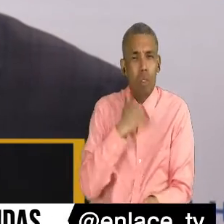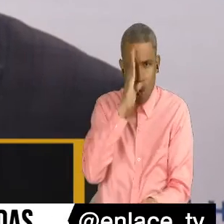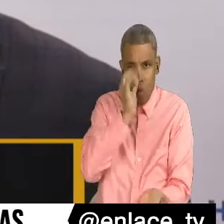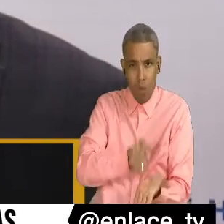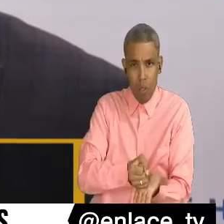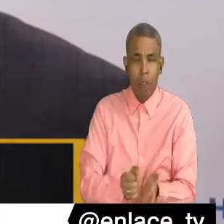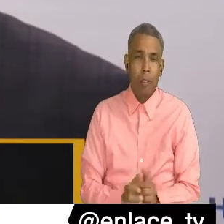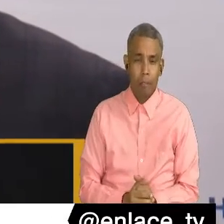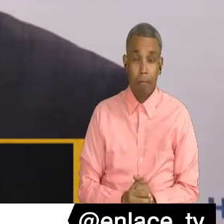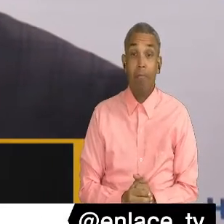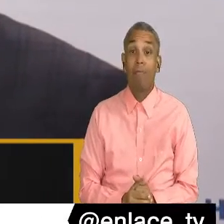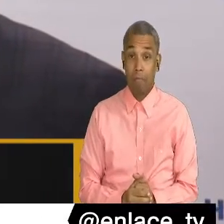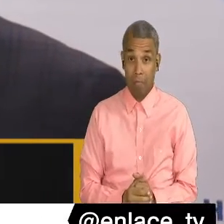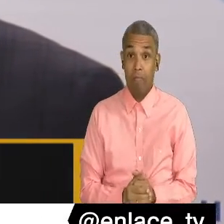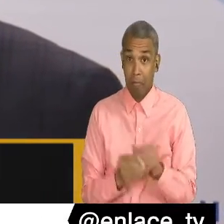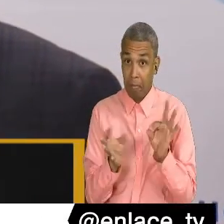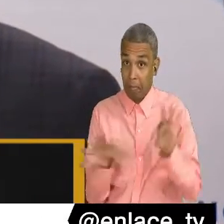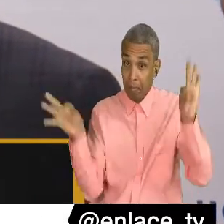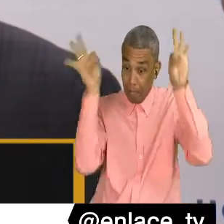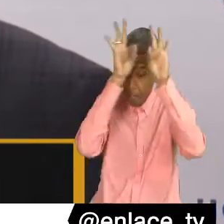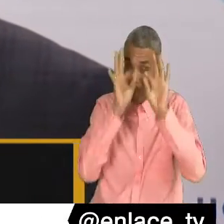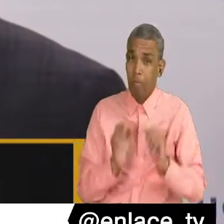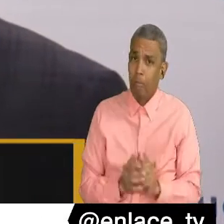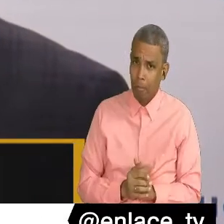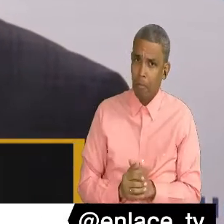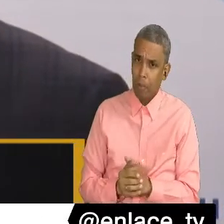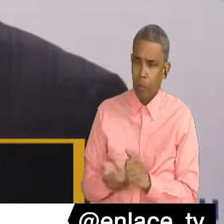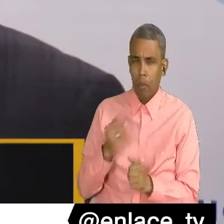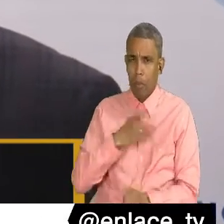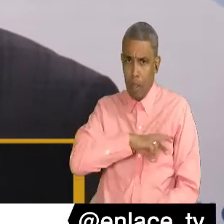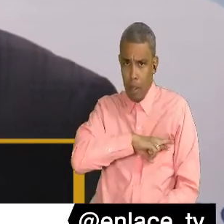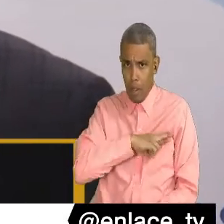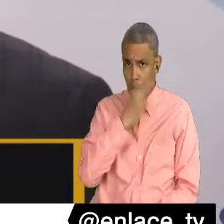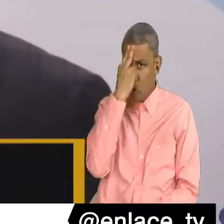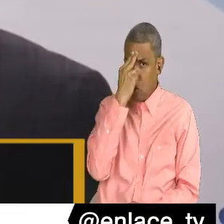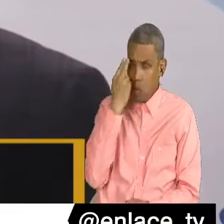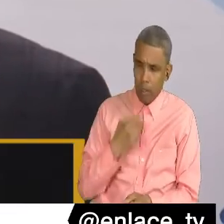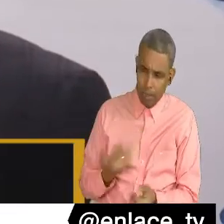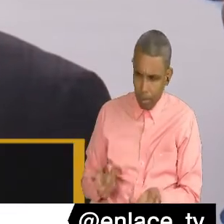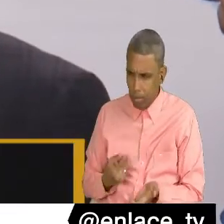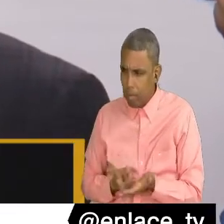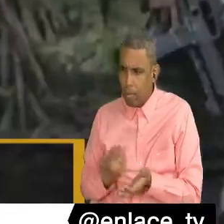acciones concretas para mejorar su nivel de respeto por los derechos humanos.